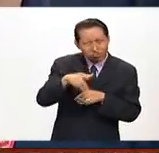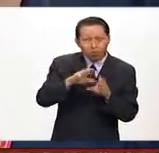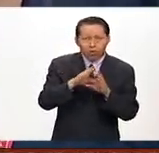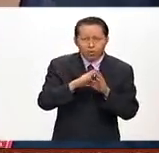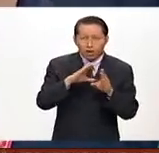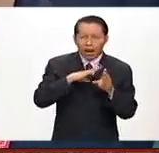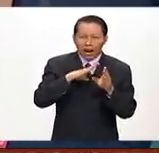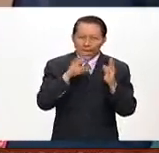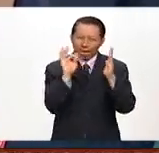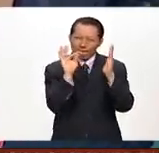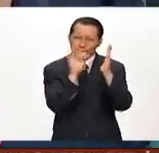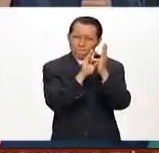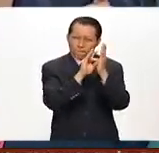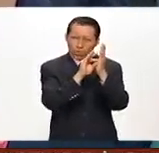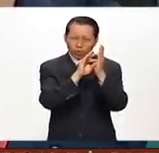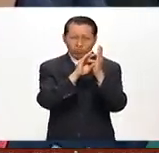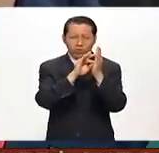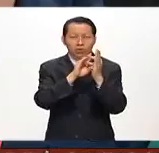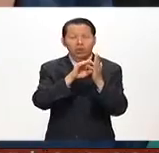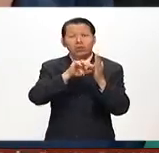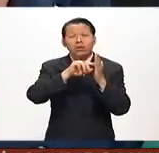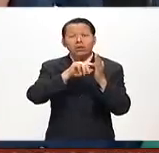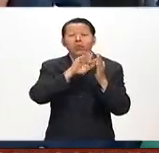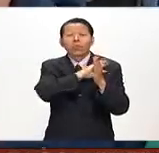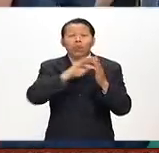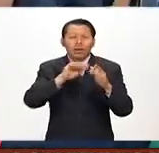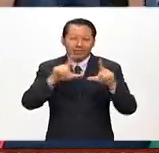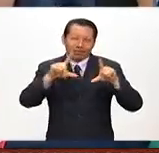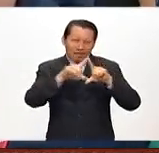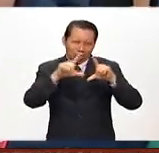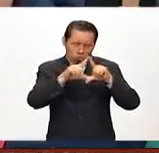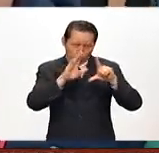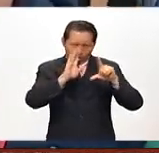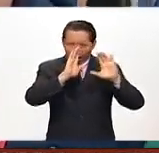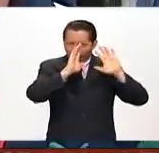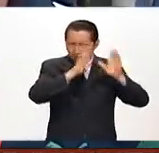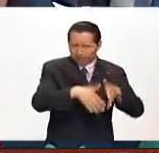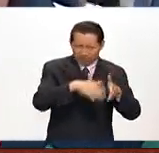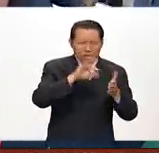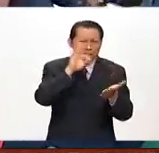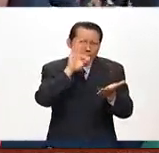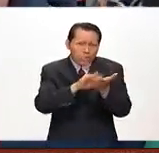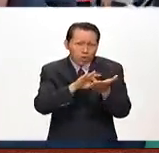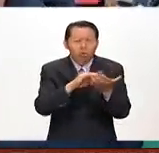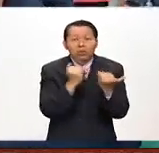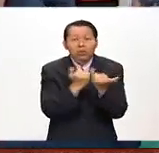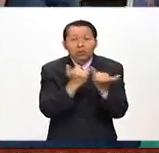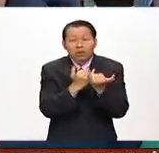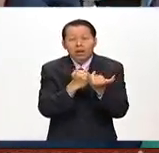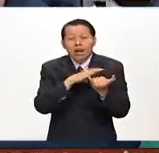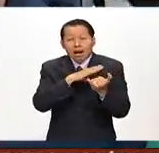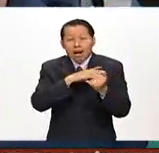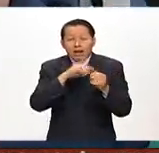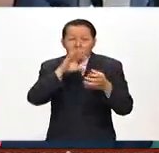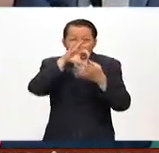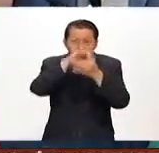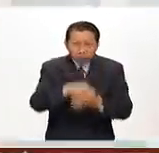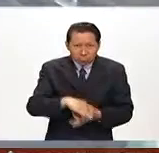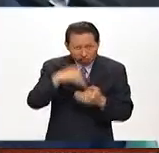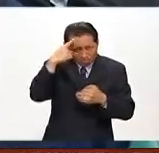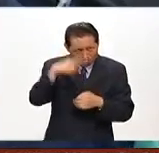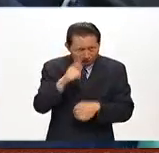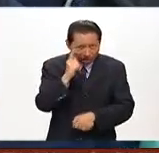punto definido era el circuncentro de otro triángulo que ya estaba definido y aplicar un lema varias veces para llegar a la